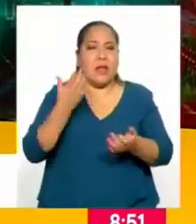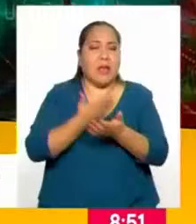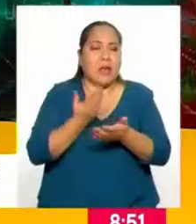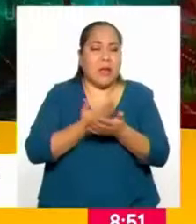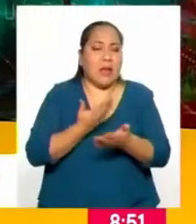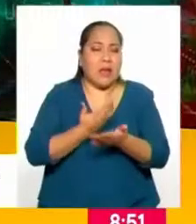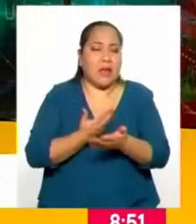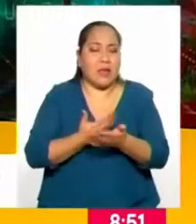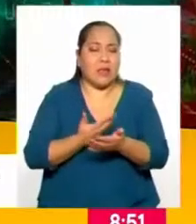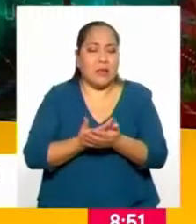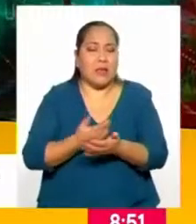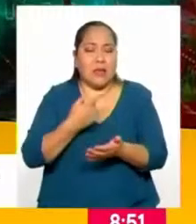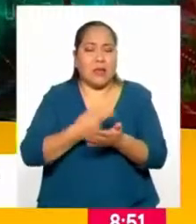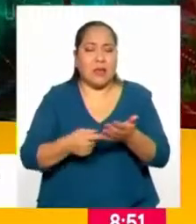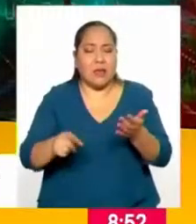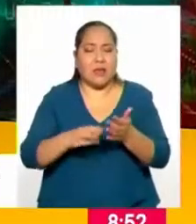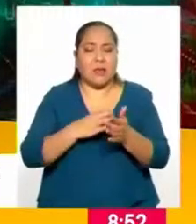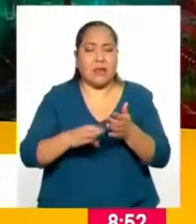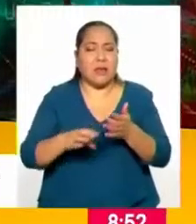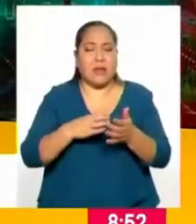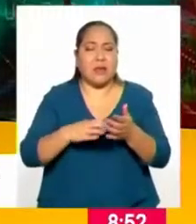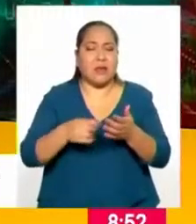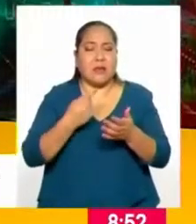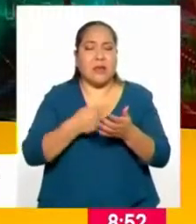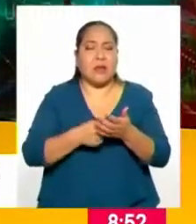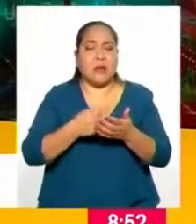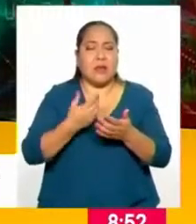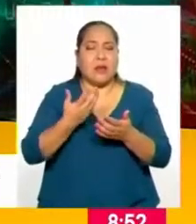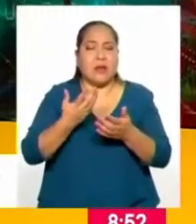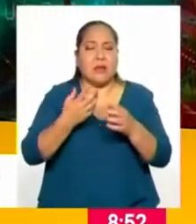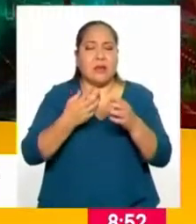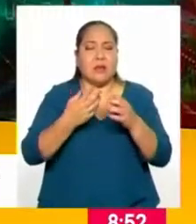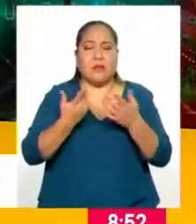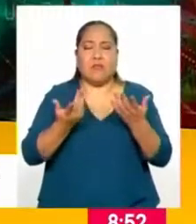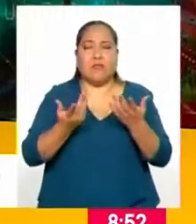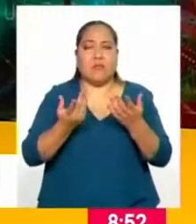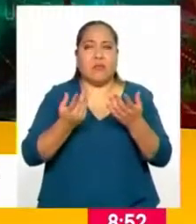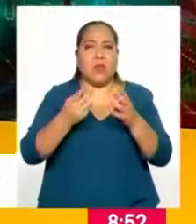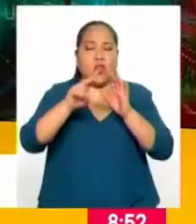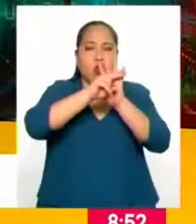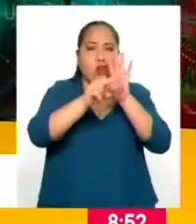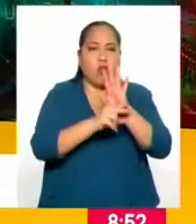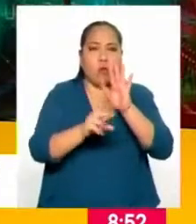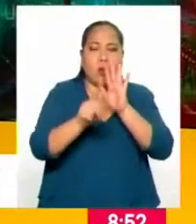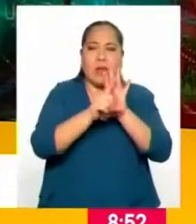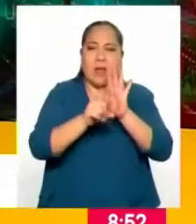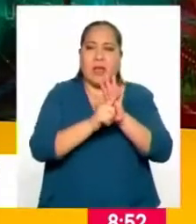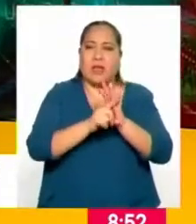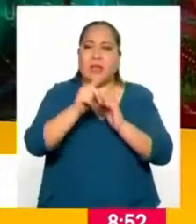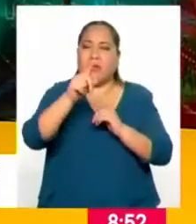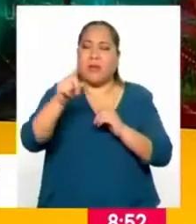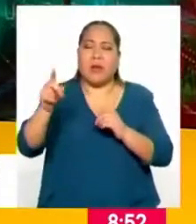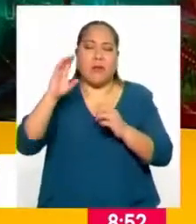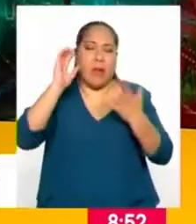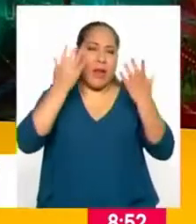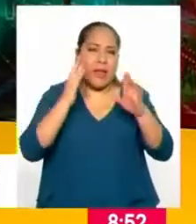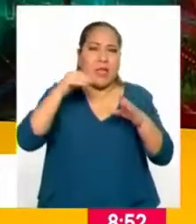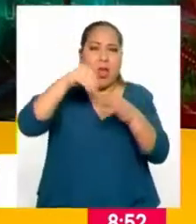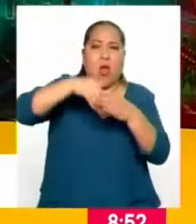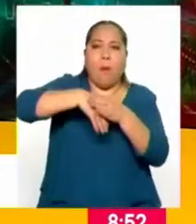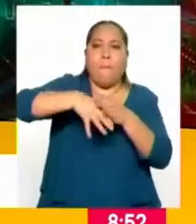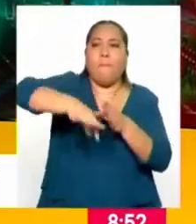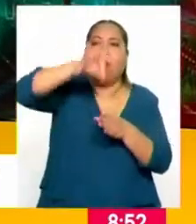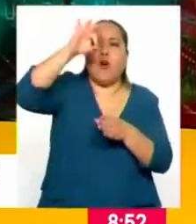garantizar que se hace conforme a las normas y las leyes, pareciera que todo se reduce al número de votos alcanzados. Y